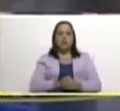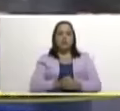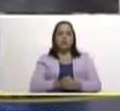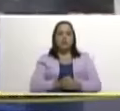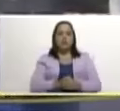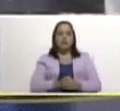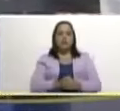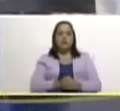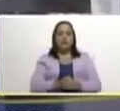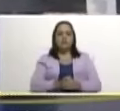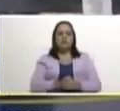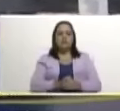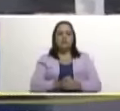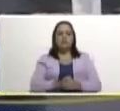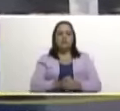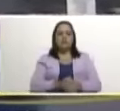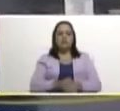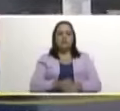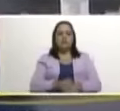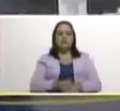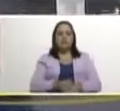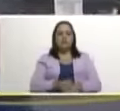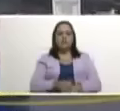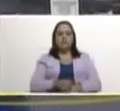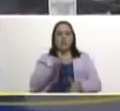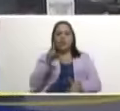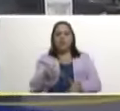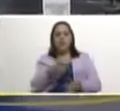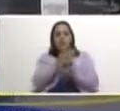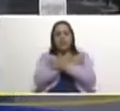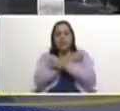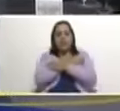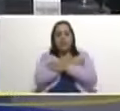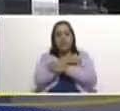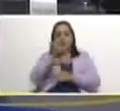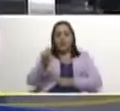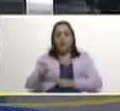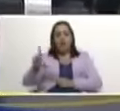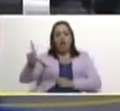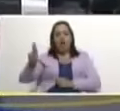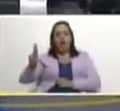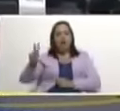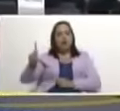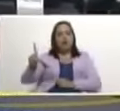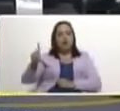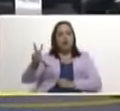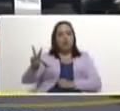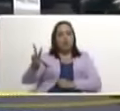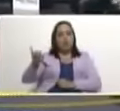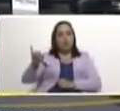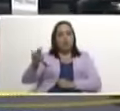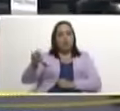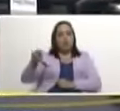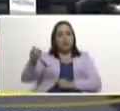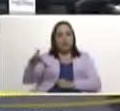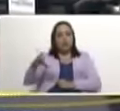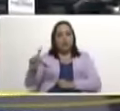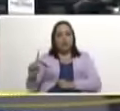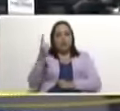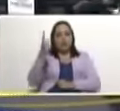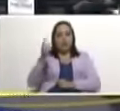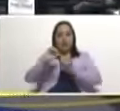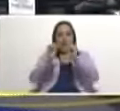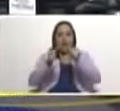Quiero felicitar también a Lubin Pineda, primer actor de la Compañía Nacional de Teatro, pedir un aplauso por